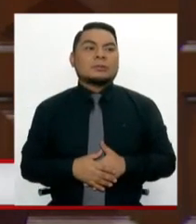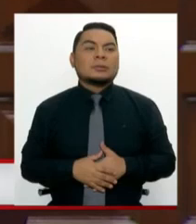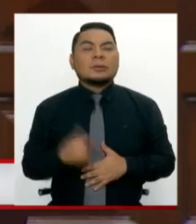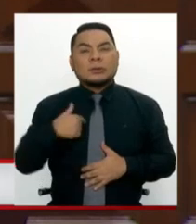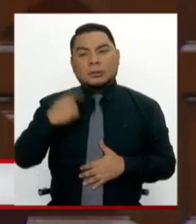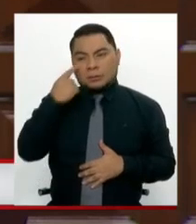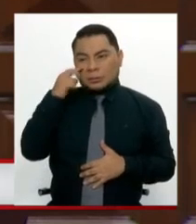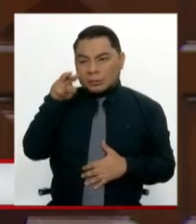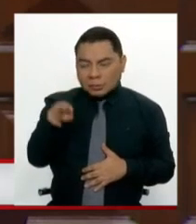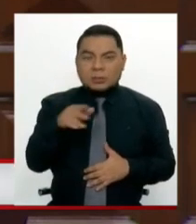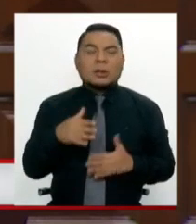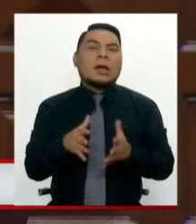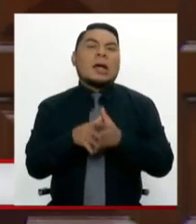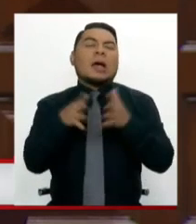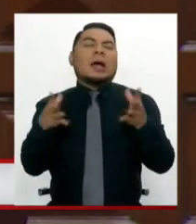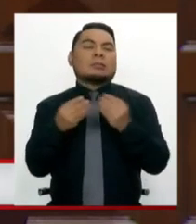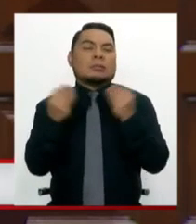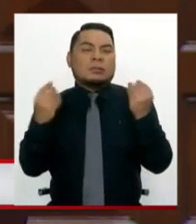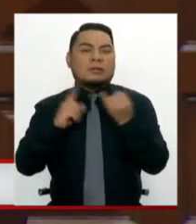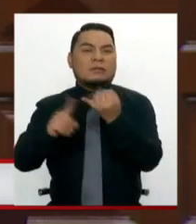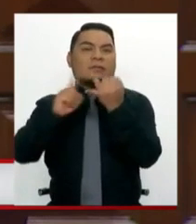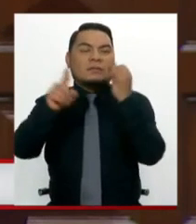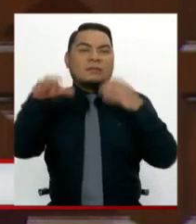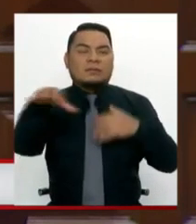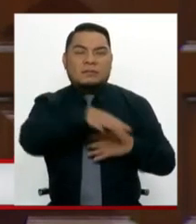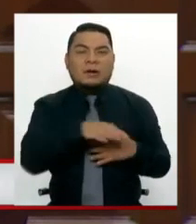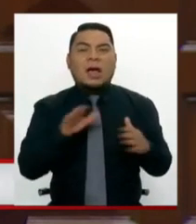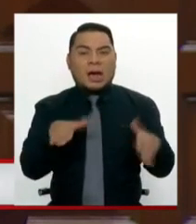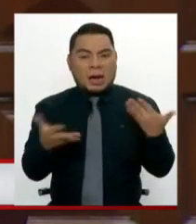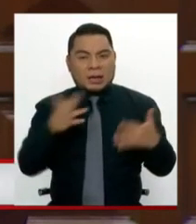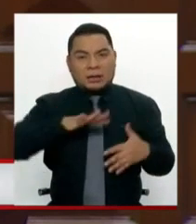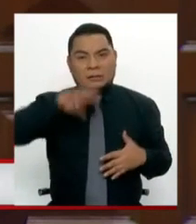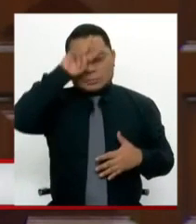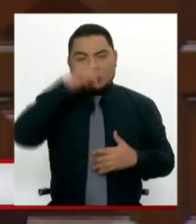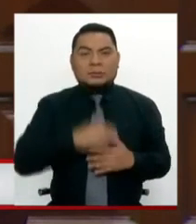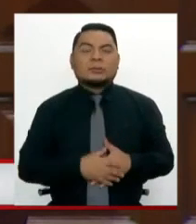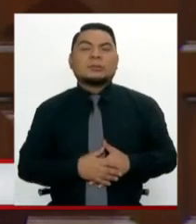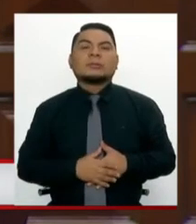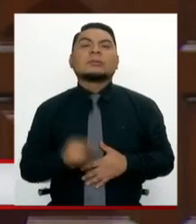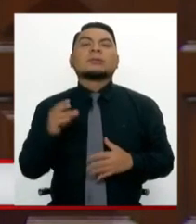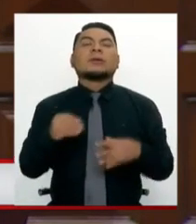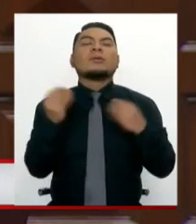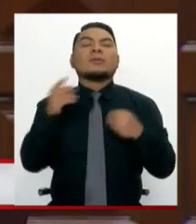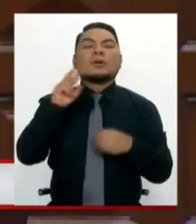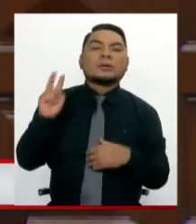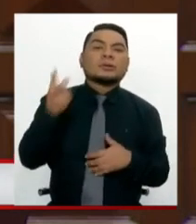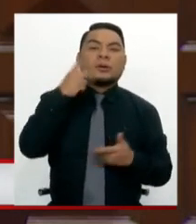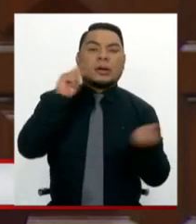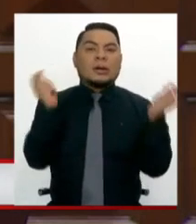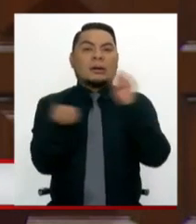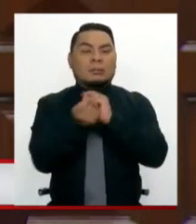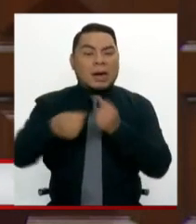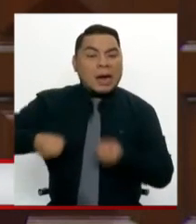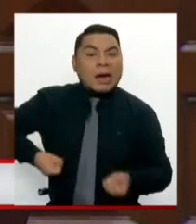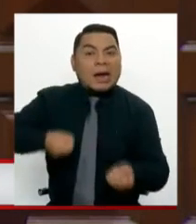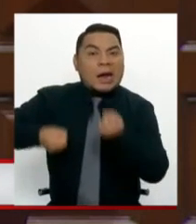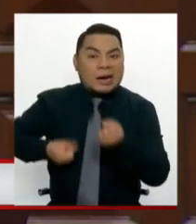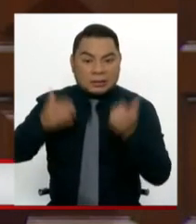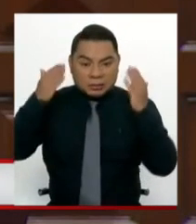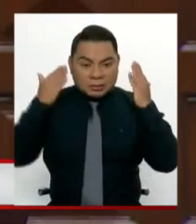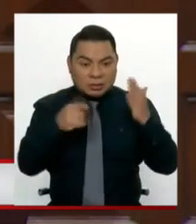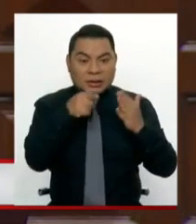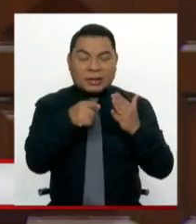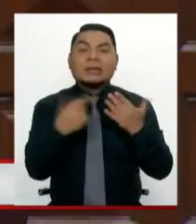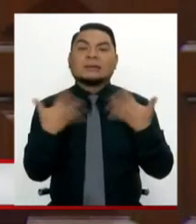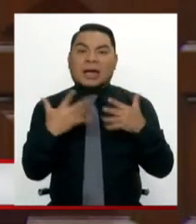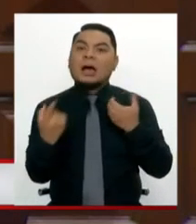en cuenta la gran diversidad que posee nuestro país. En el marco de la segunda reforma agraria, se contempla